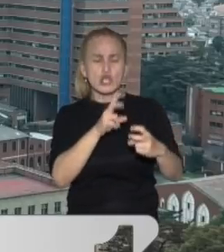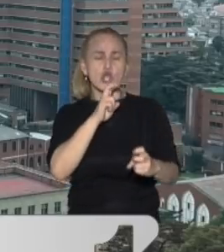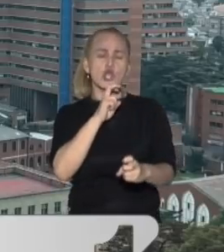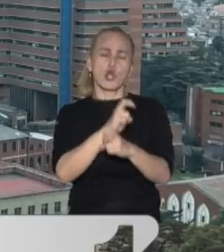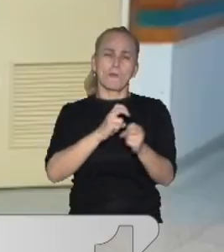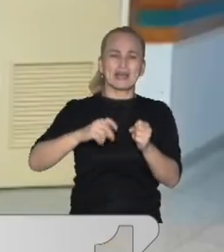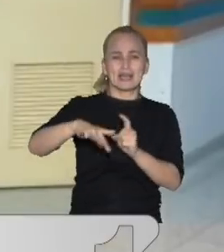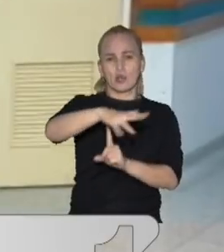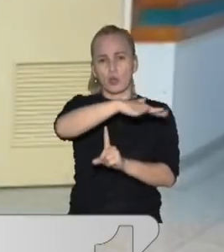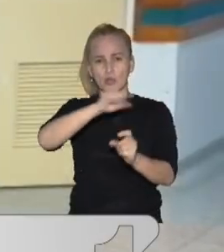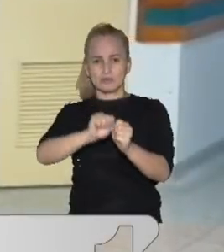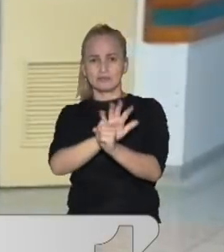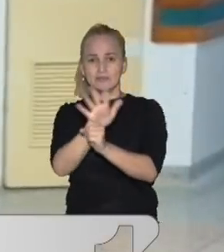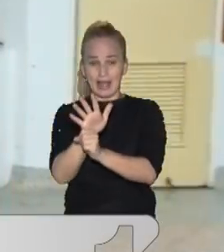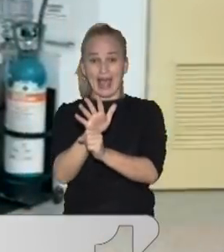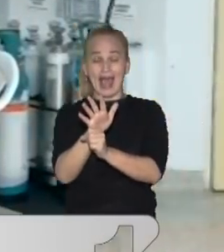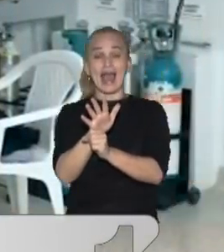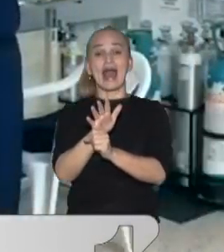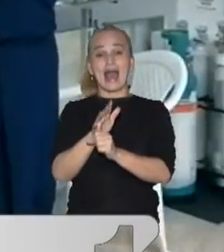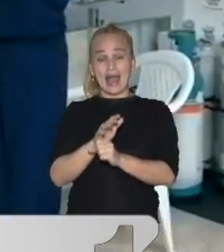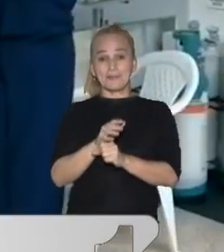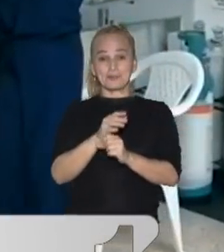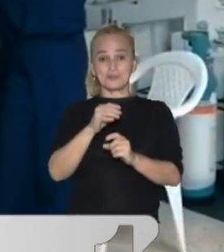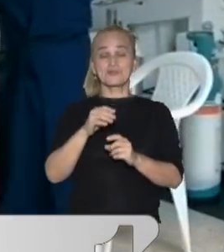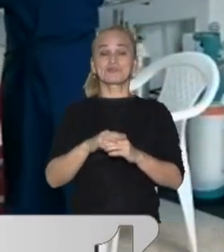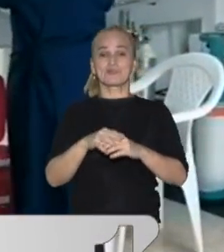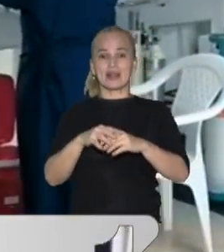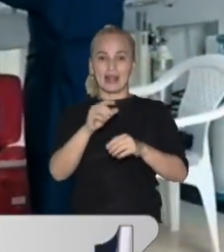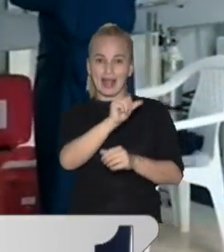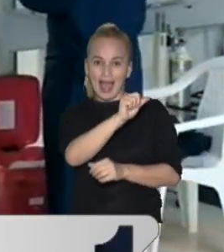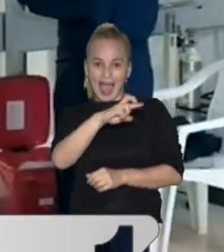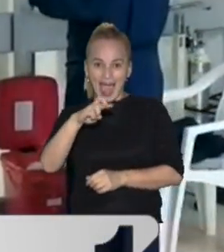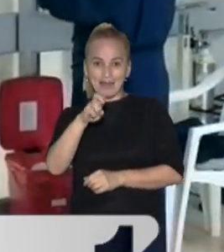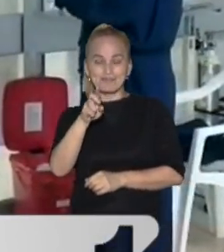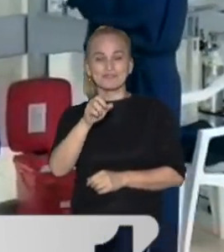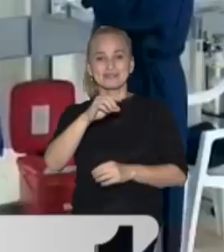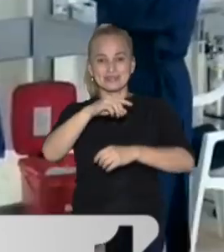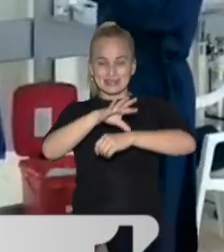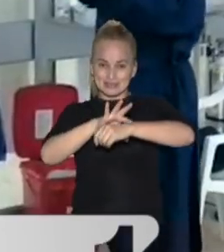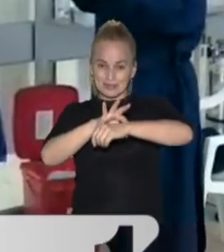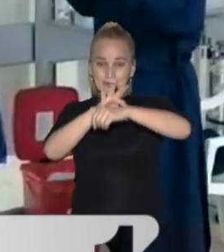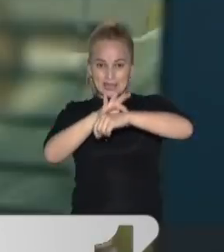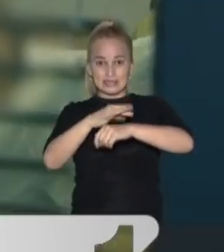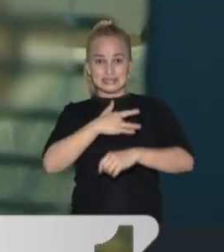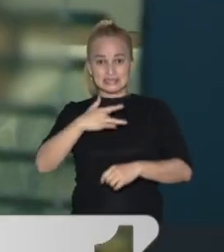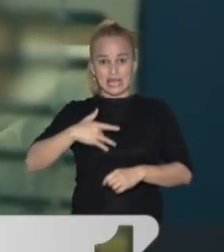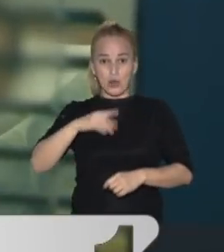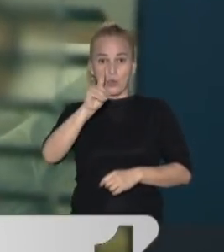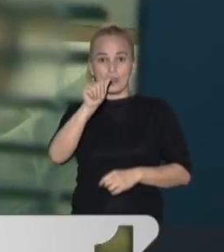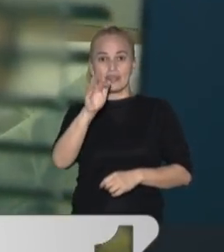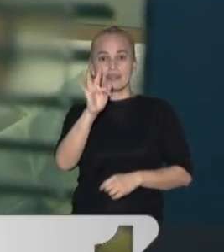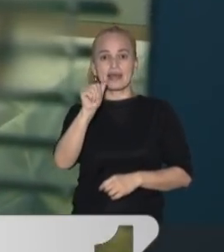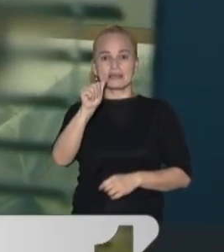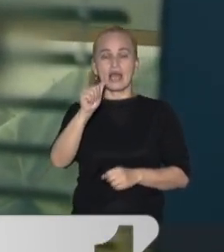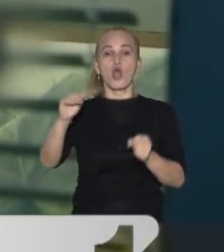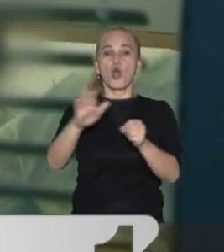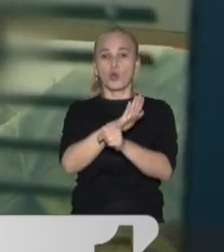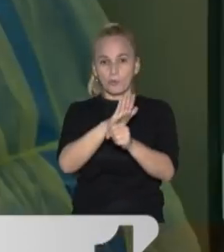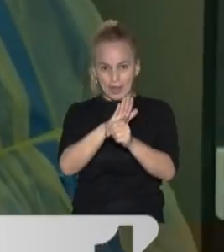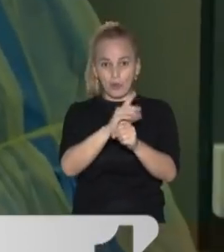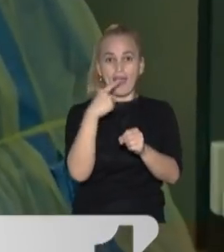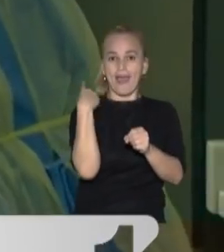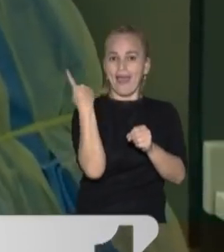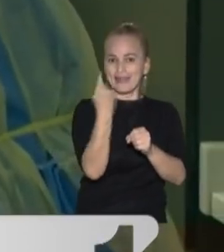del COVID-19. Según Salud Data, Bogotá cuenta con una ocupación UCI total del 94.9% y la unidad COVID